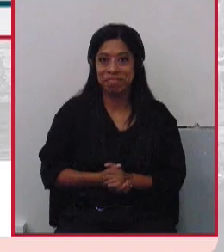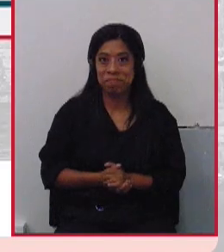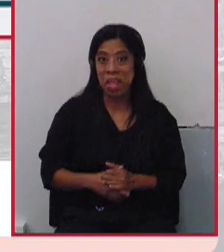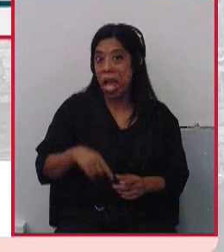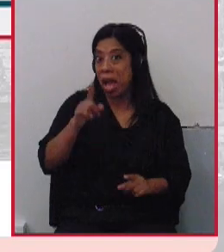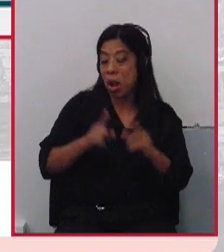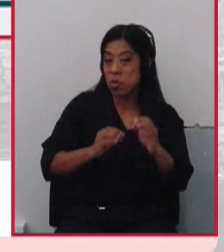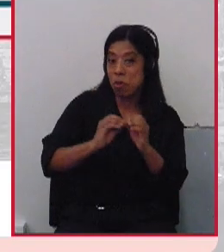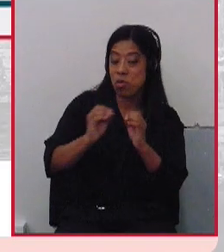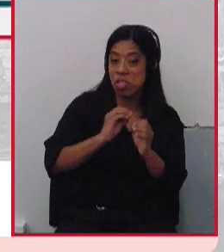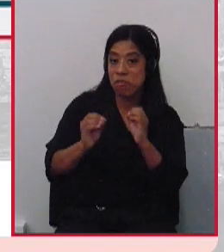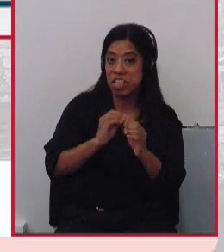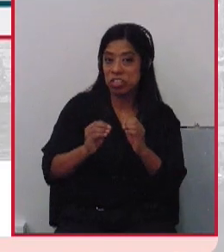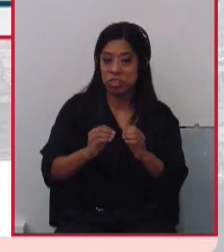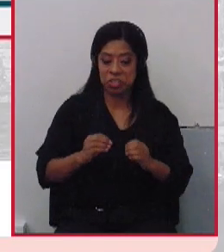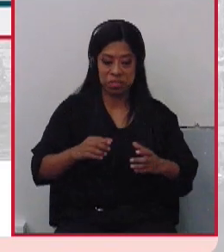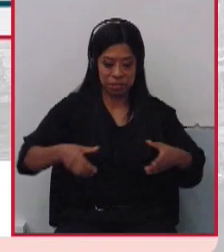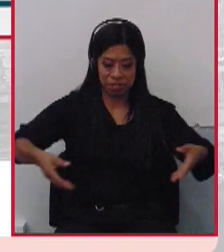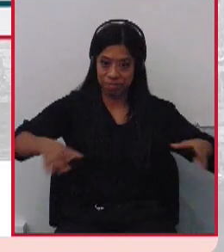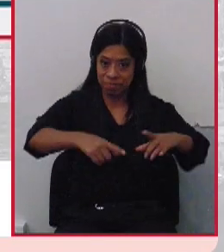Algunas modificaciones en las celdas,